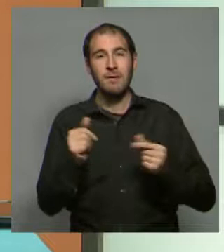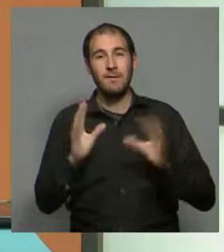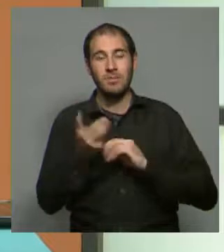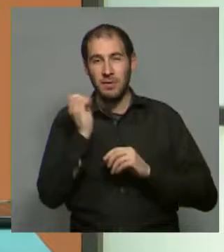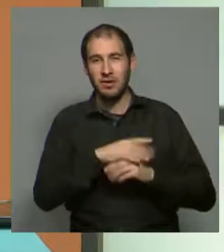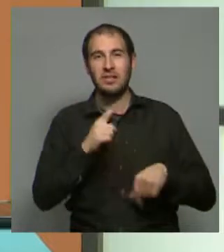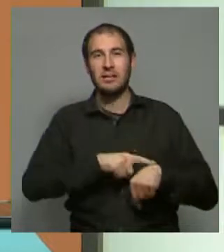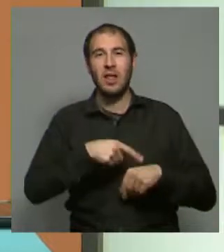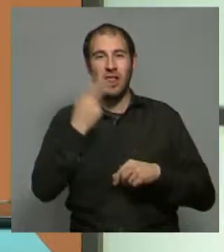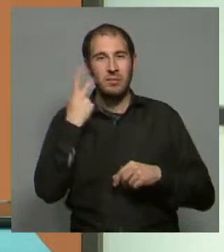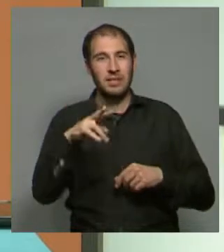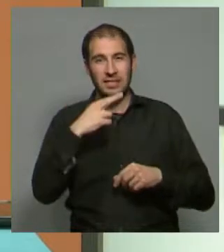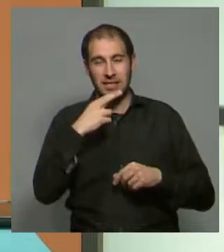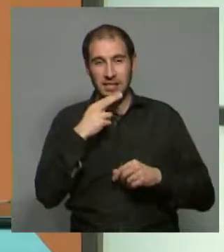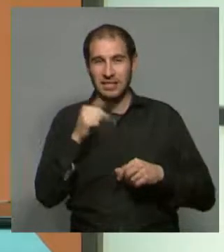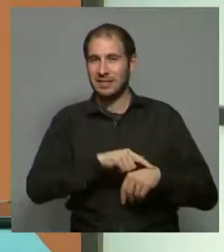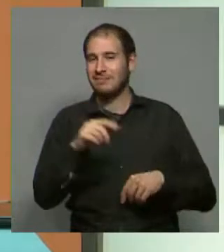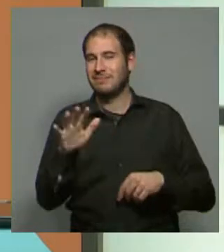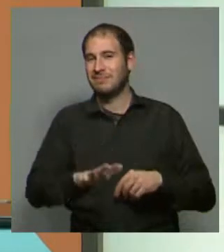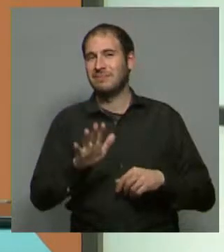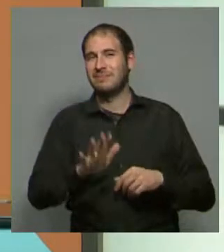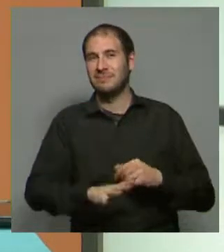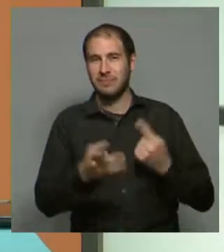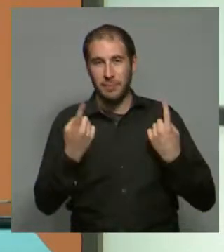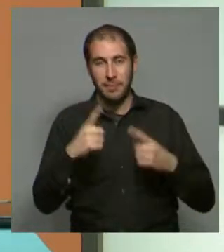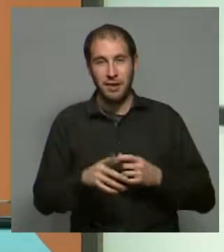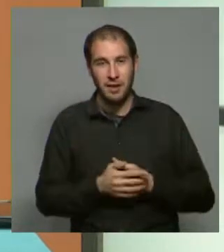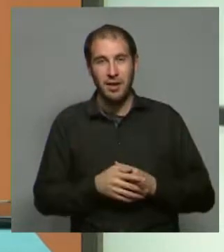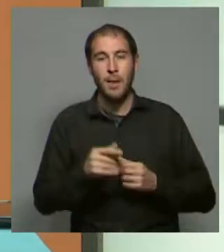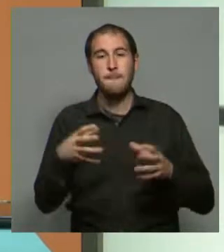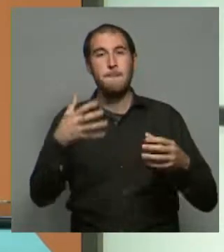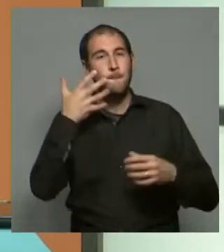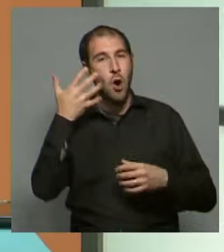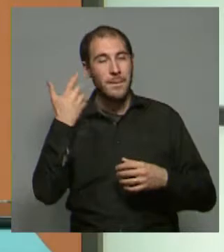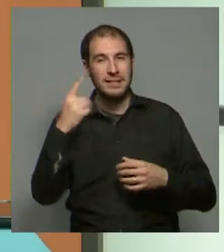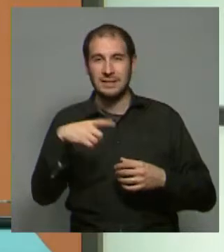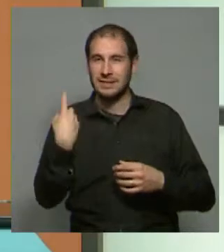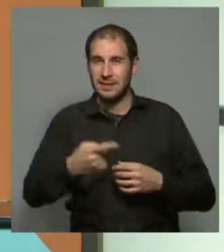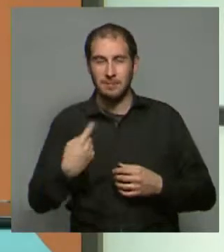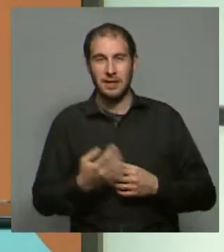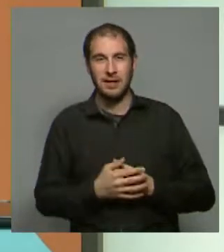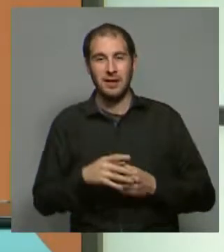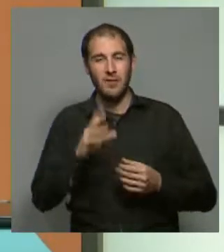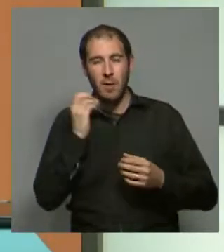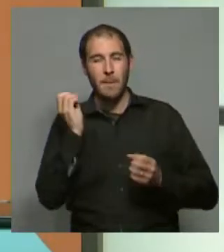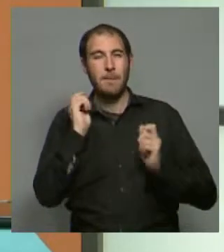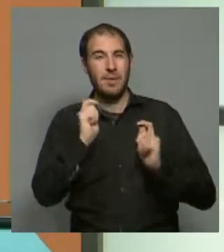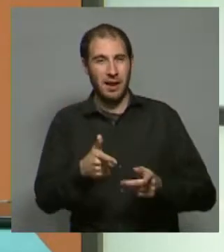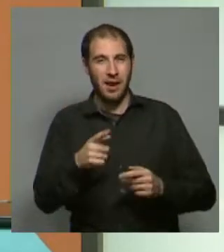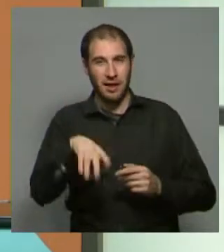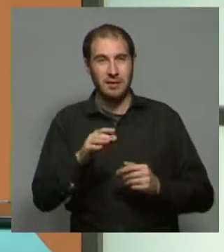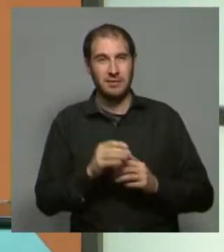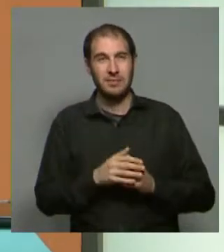esta temporada 2017, que no ha sido de las mejores, pero que sin duda los Pumas siempre tienen alguna perlita para regalarnos,